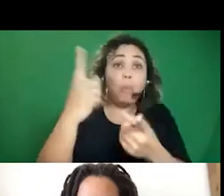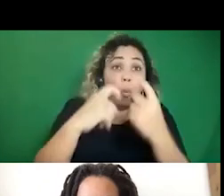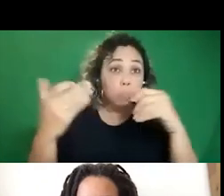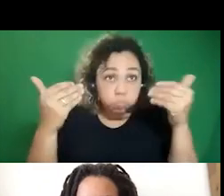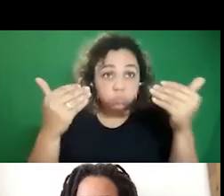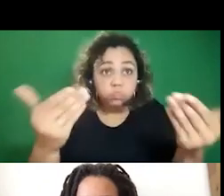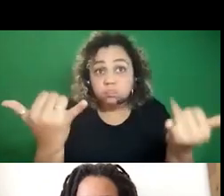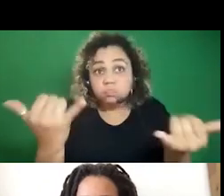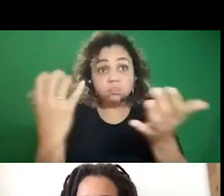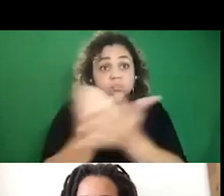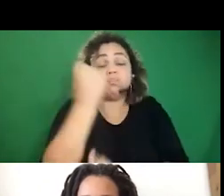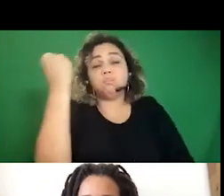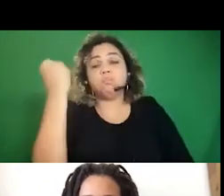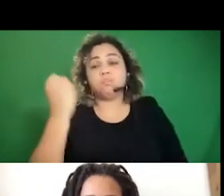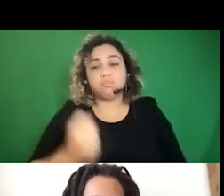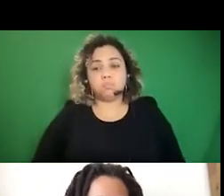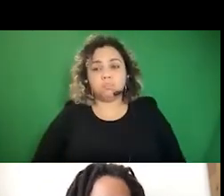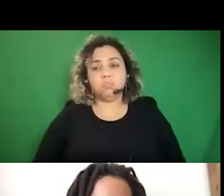compartir